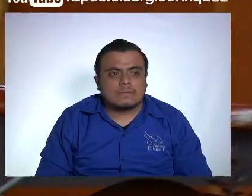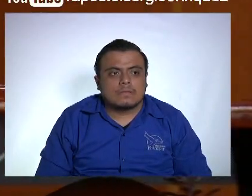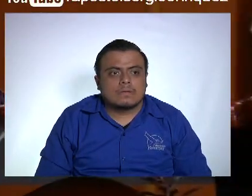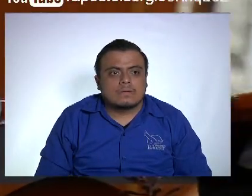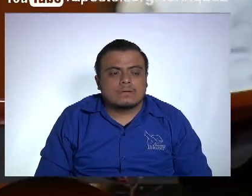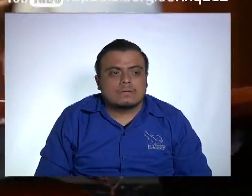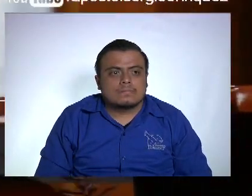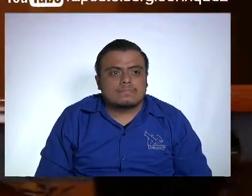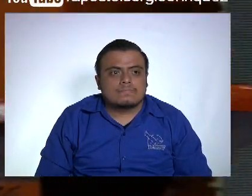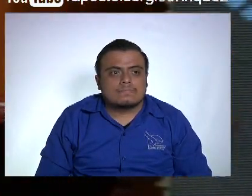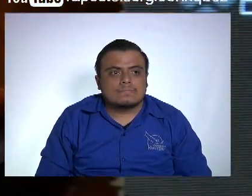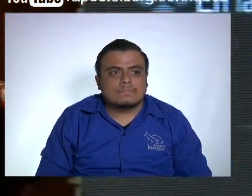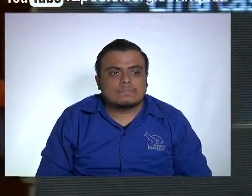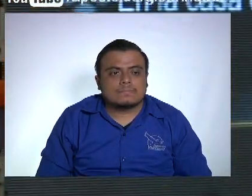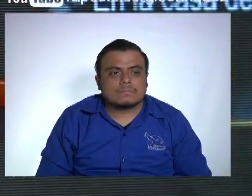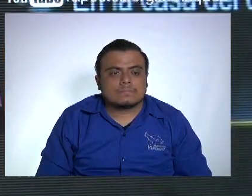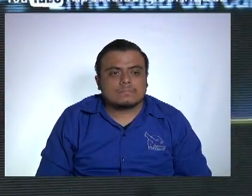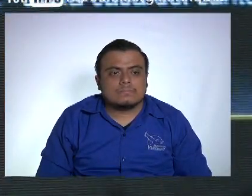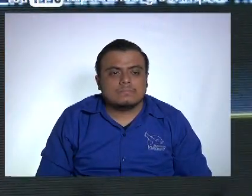Aleluya.